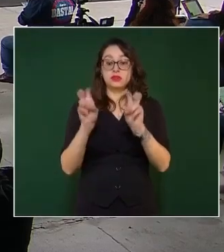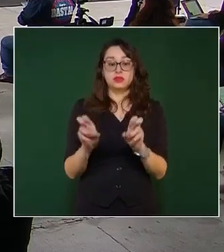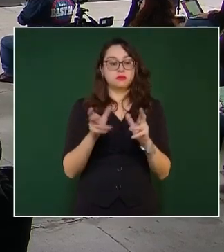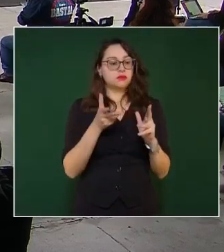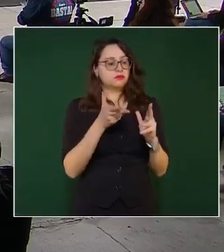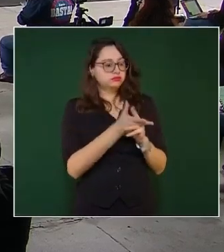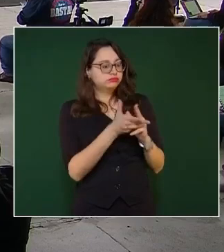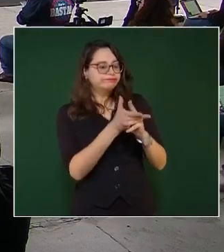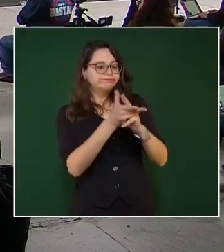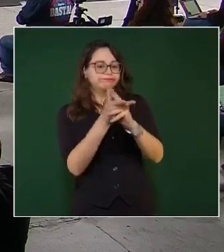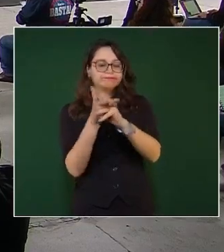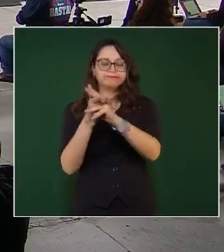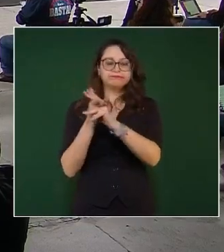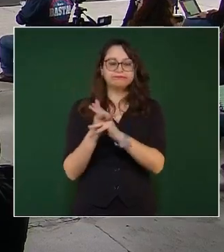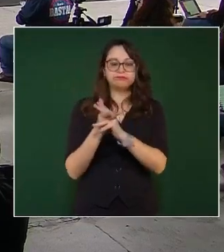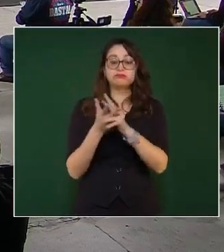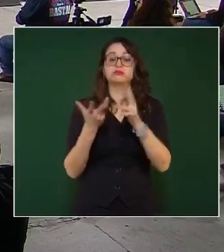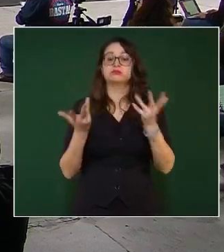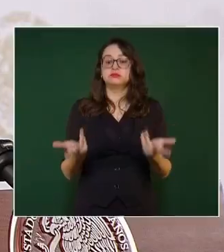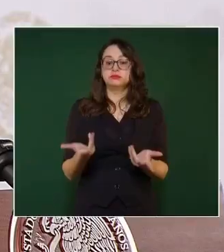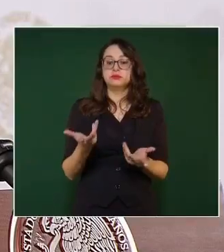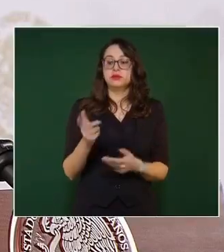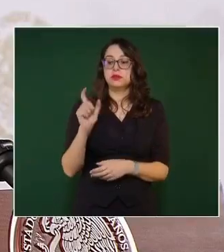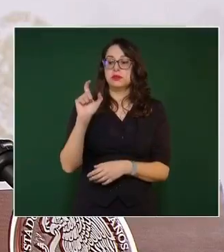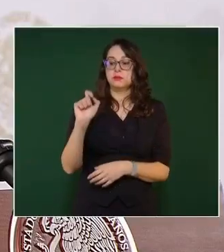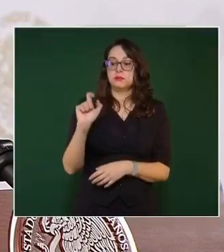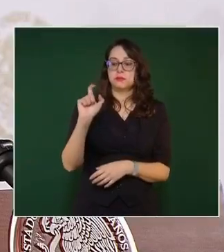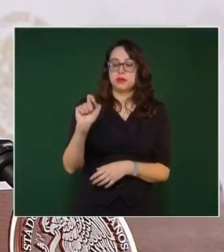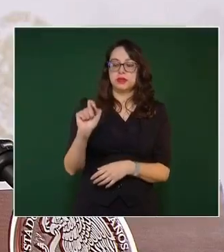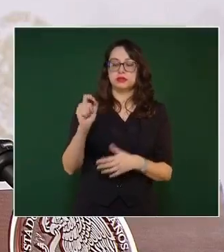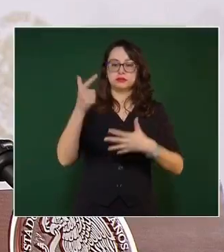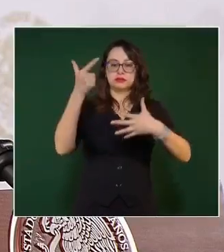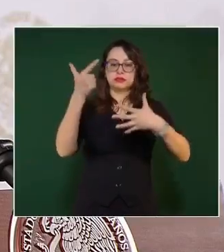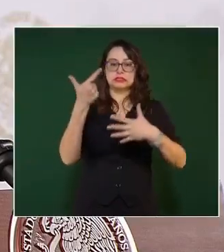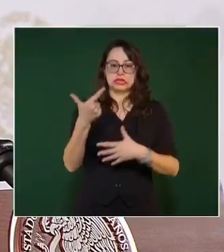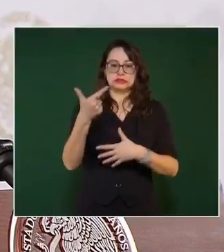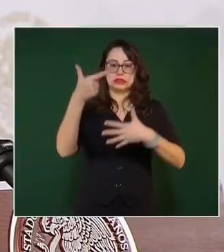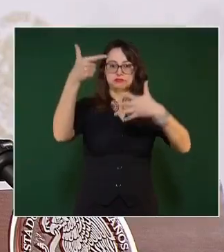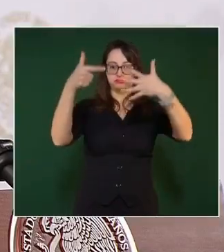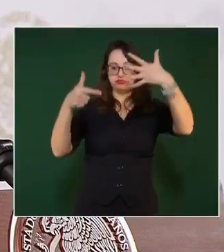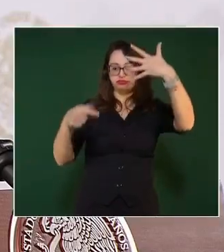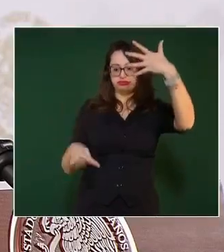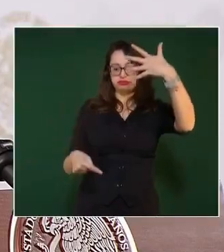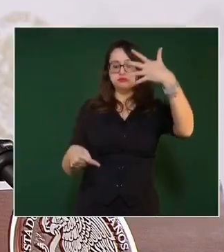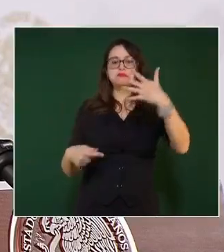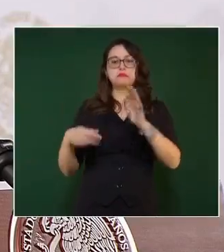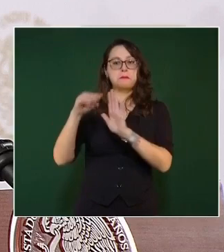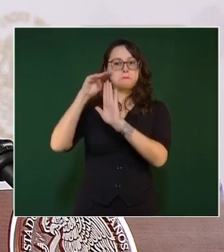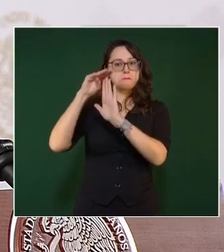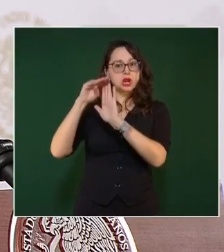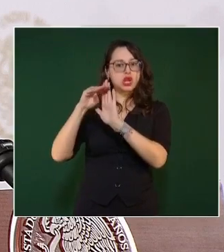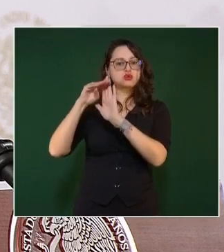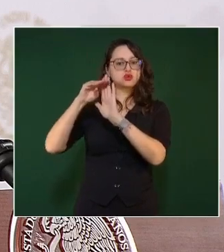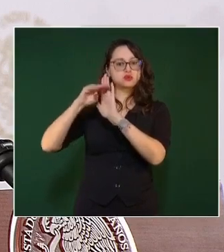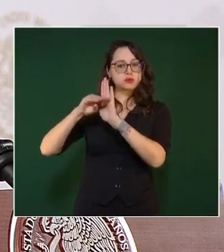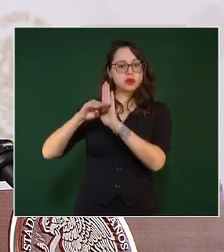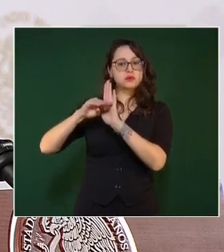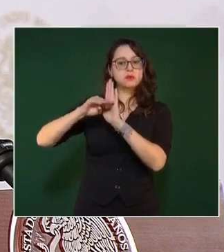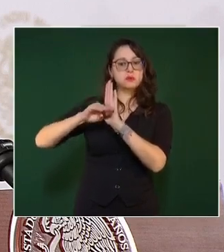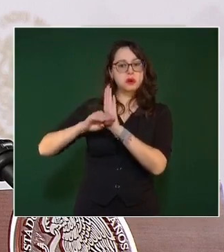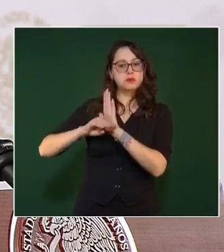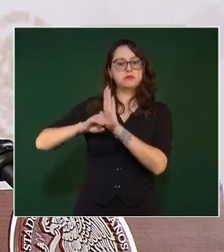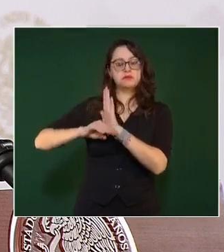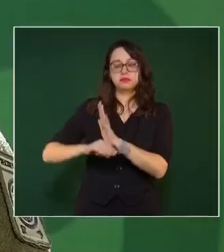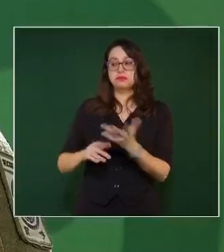estados y a nivel nacional, tienen el 27 lugar y su tendencia es hacia la baja. Es decir, ahí está reflejado